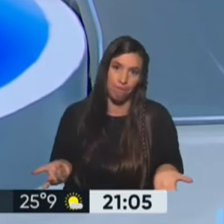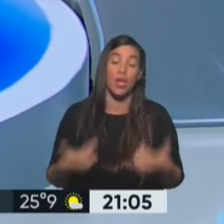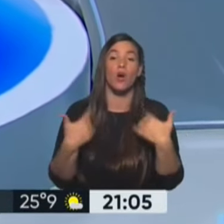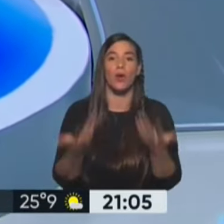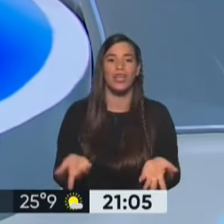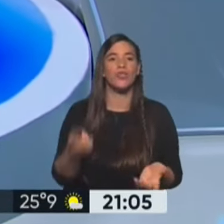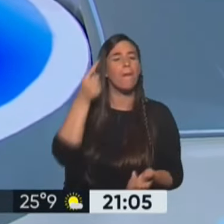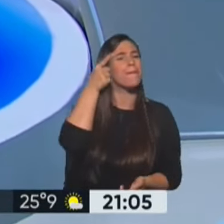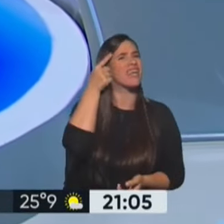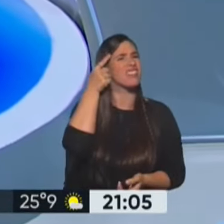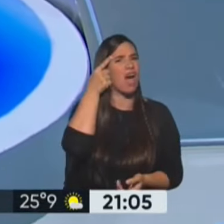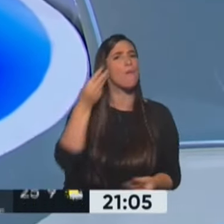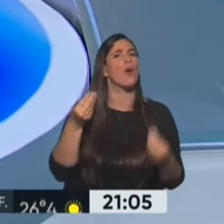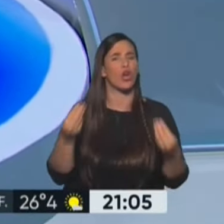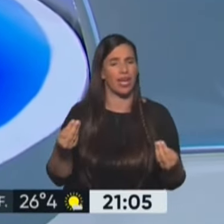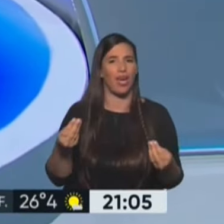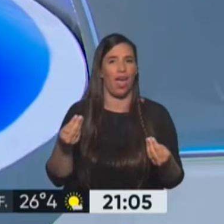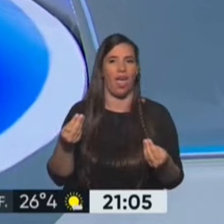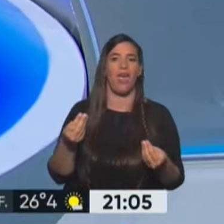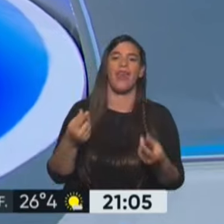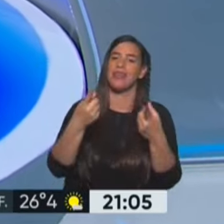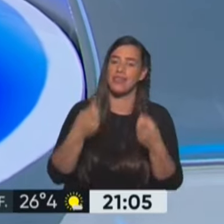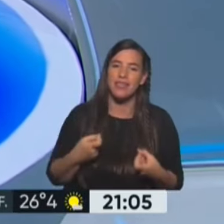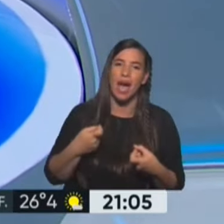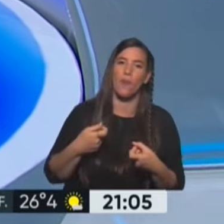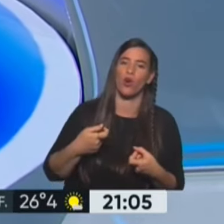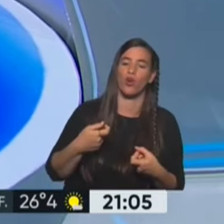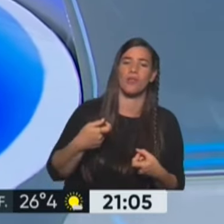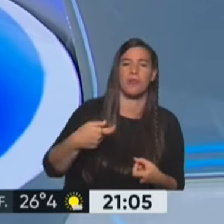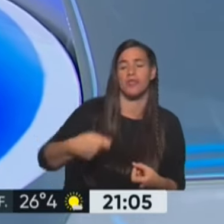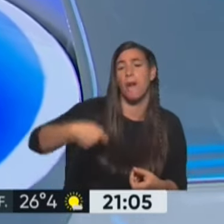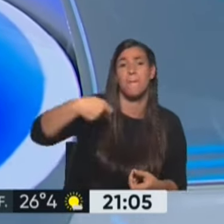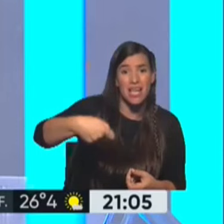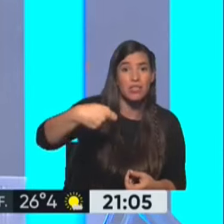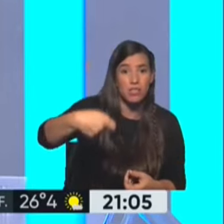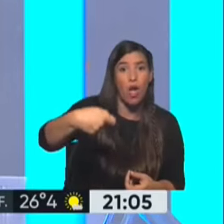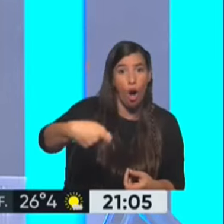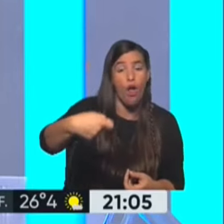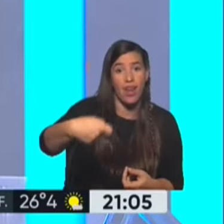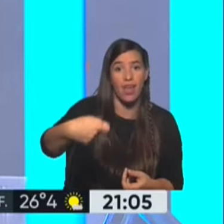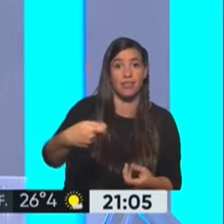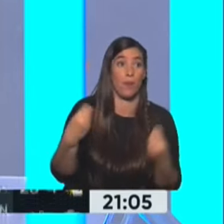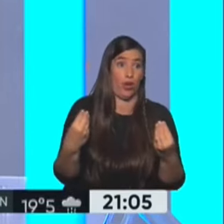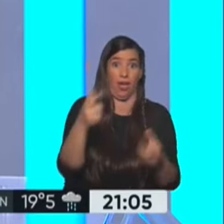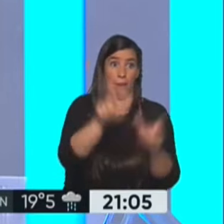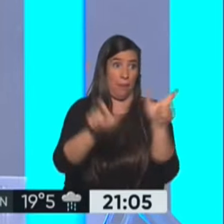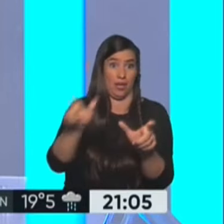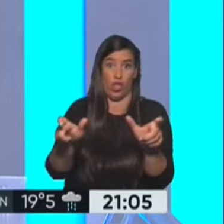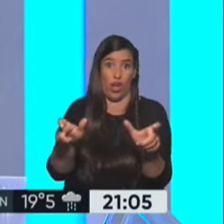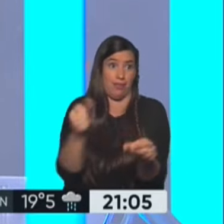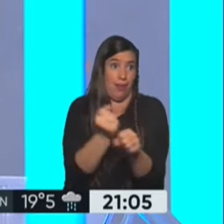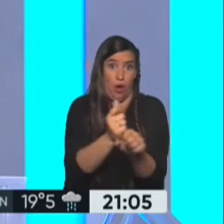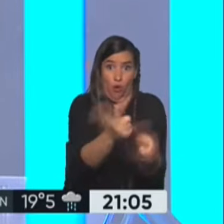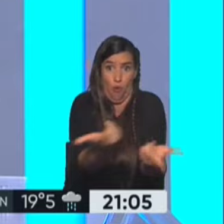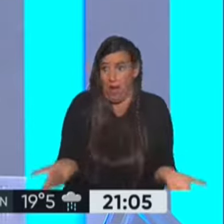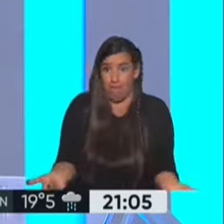pensar por qué son necesarias las pensiones por discapacidad, porque muchas de las personas que las cobran no tienen empleo. ¿Cómo tramitarla?